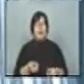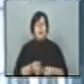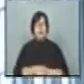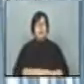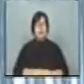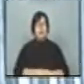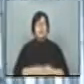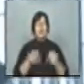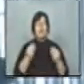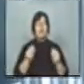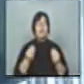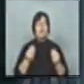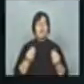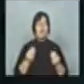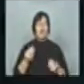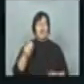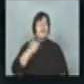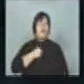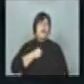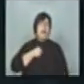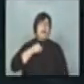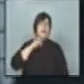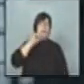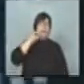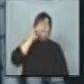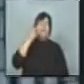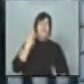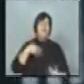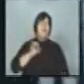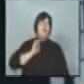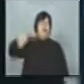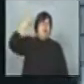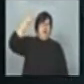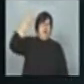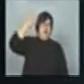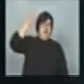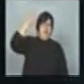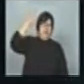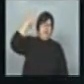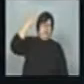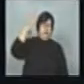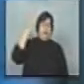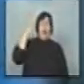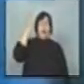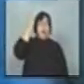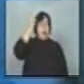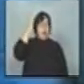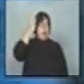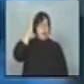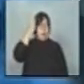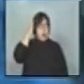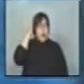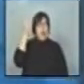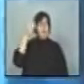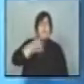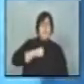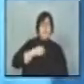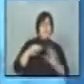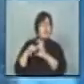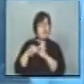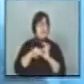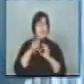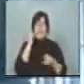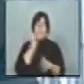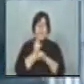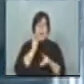desde que nace nuestra fe, ya en el Nuevo Testamento, la cultura se ha manifestado siempre, en todos los pueblos, en todos